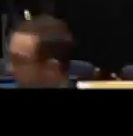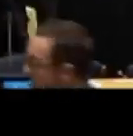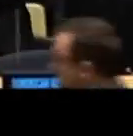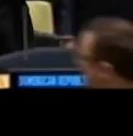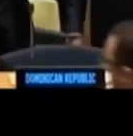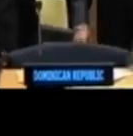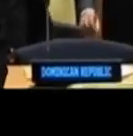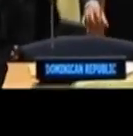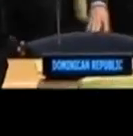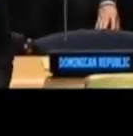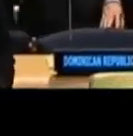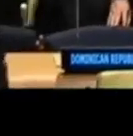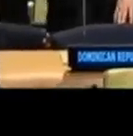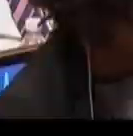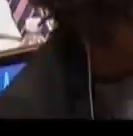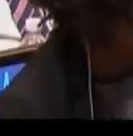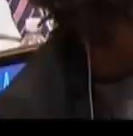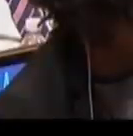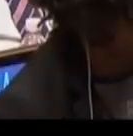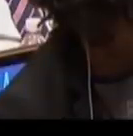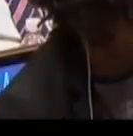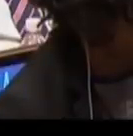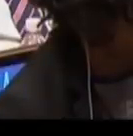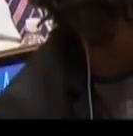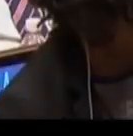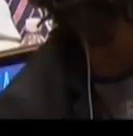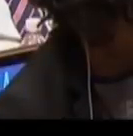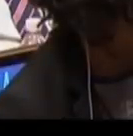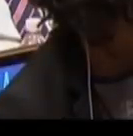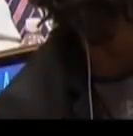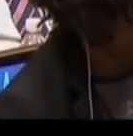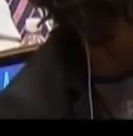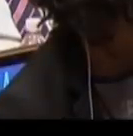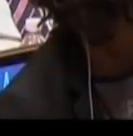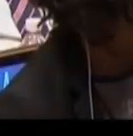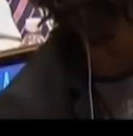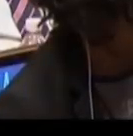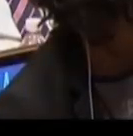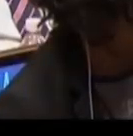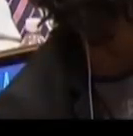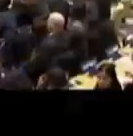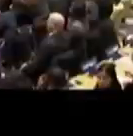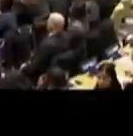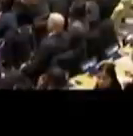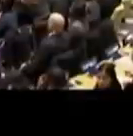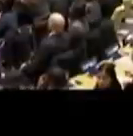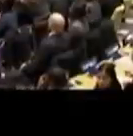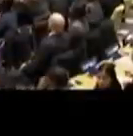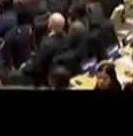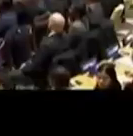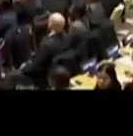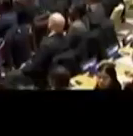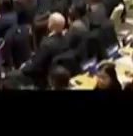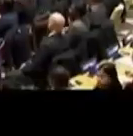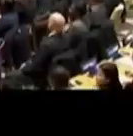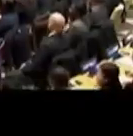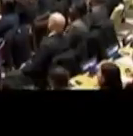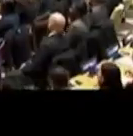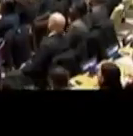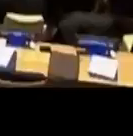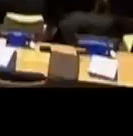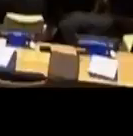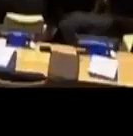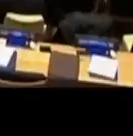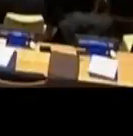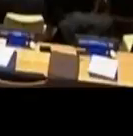grupo G77 más China provee a los países que lo integran de los medios para articular y promover sus intereses